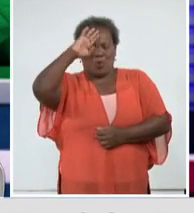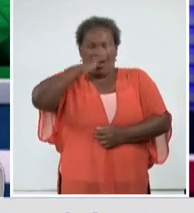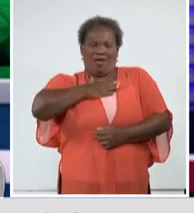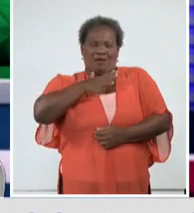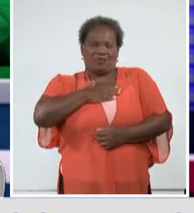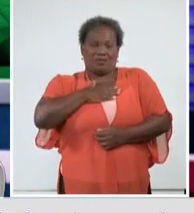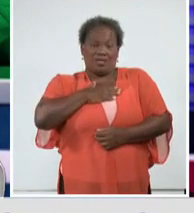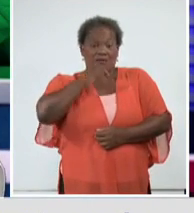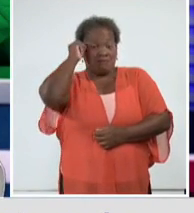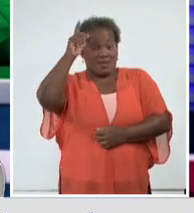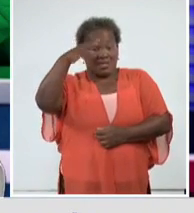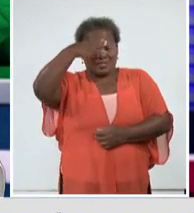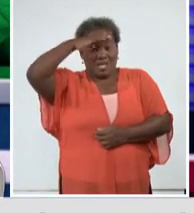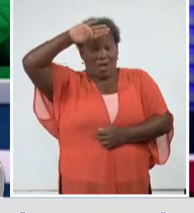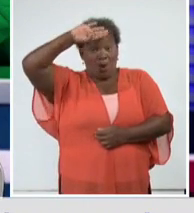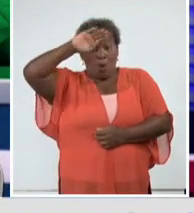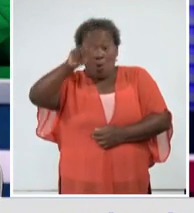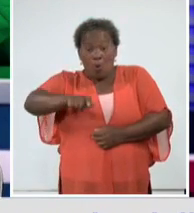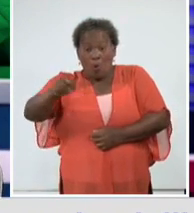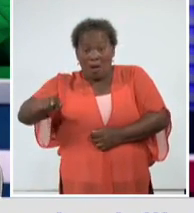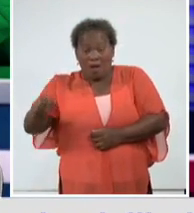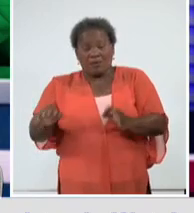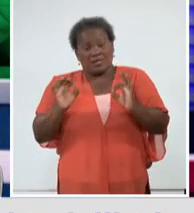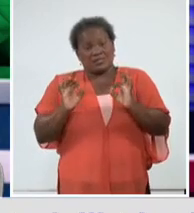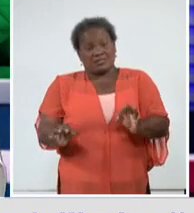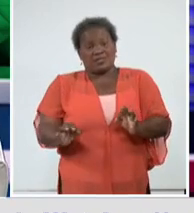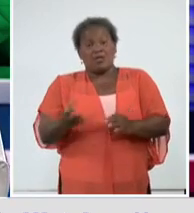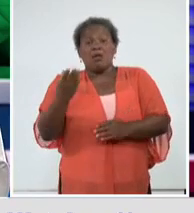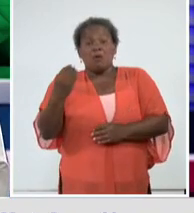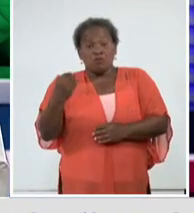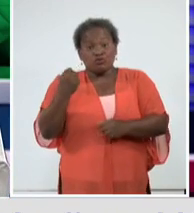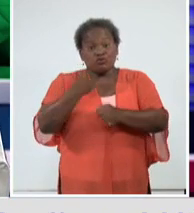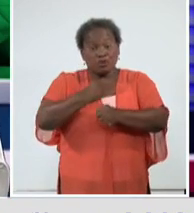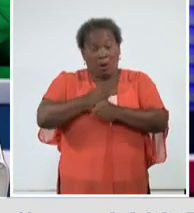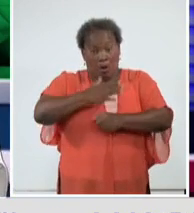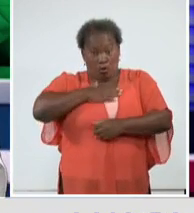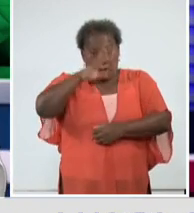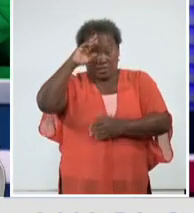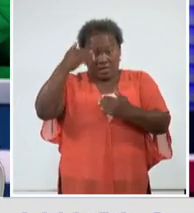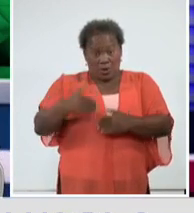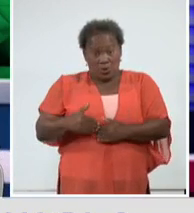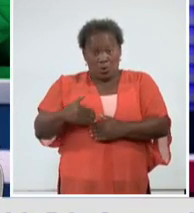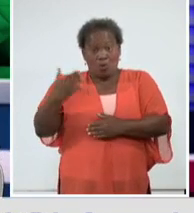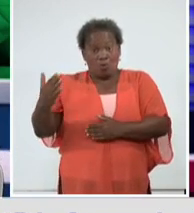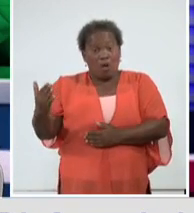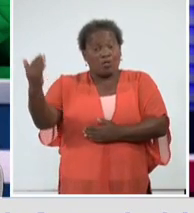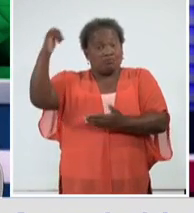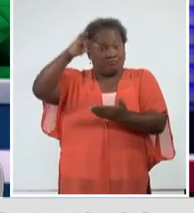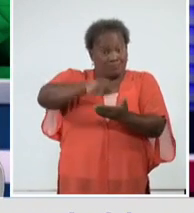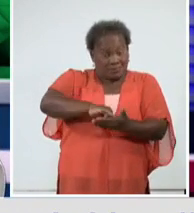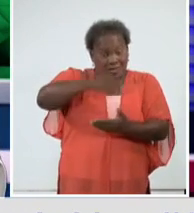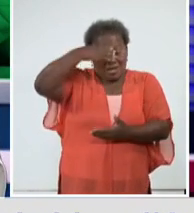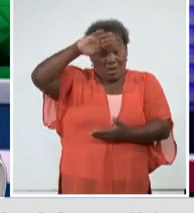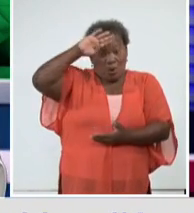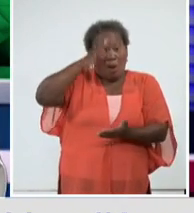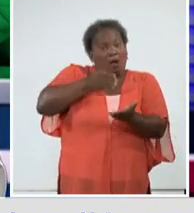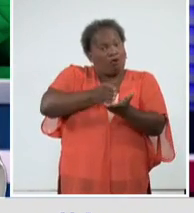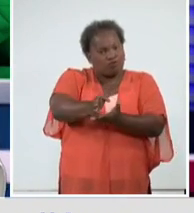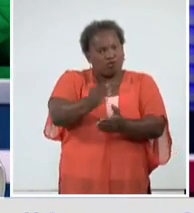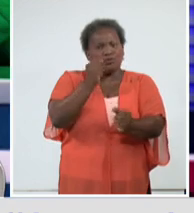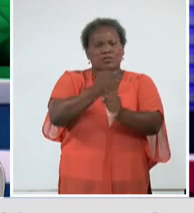cada uno de esos rincones y muchos de nuestros colaboradores al regreso a la patria pues han continuado la labor de la Henry Reeve en